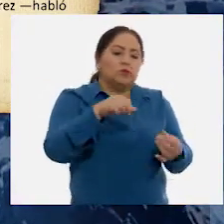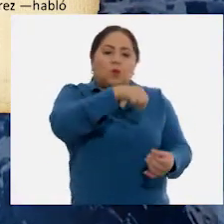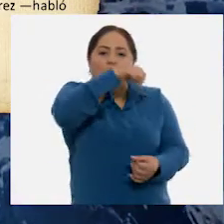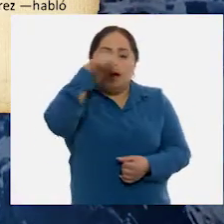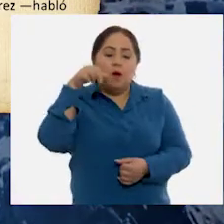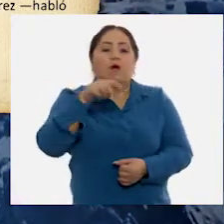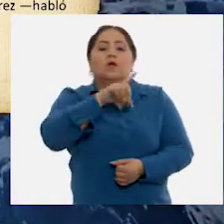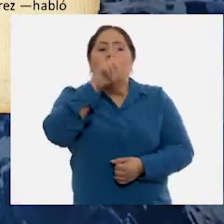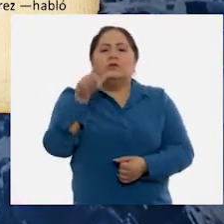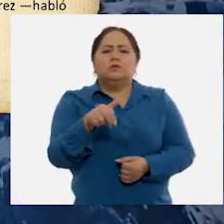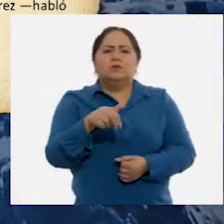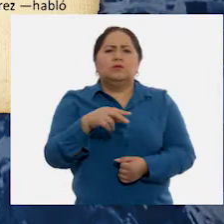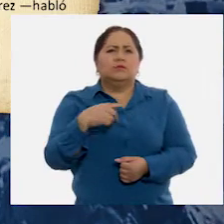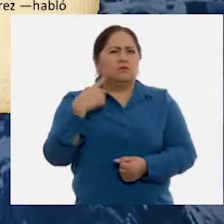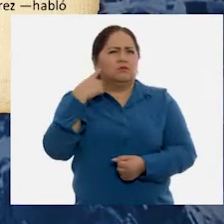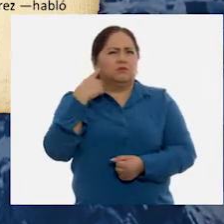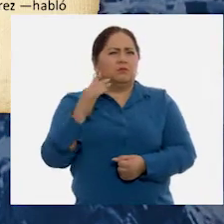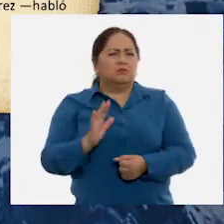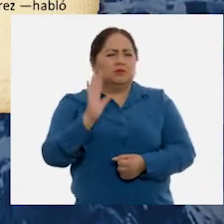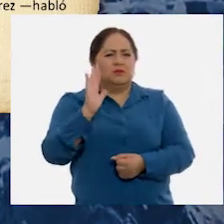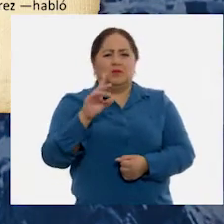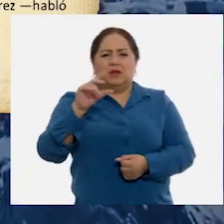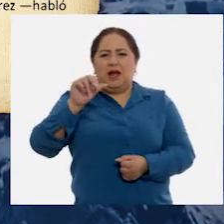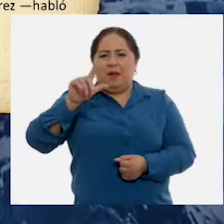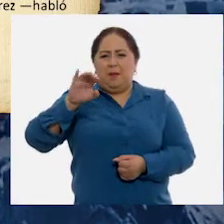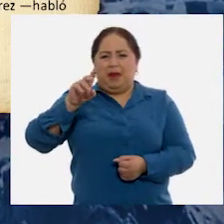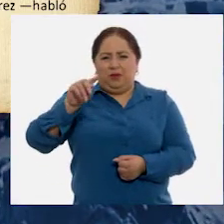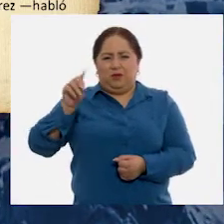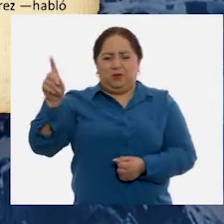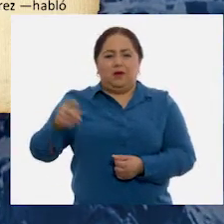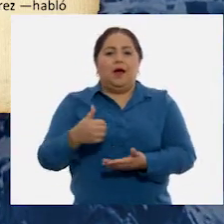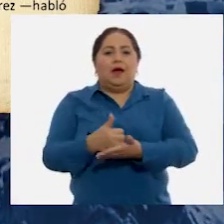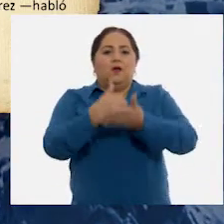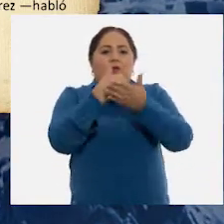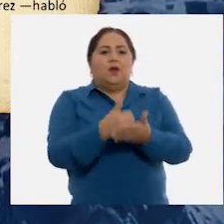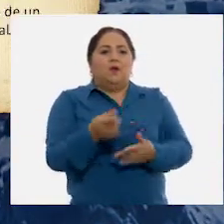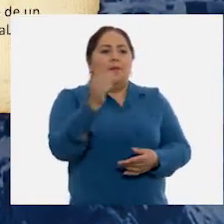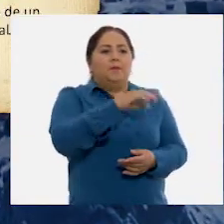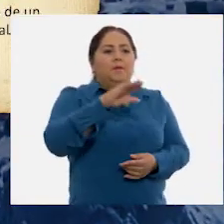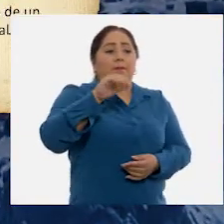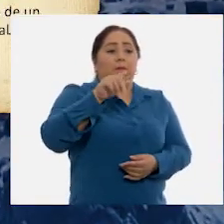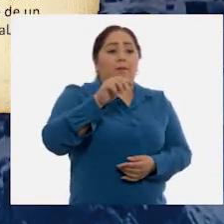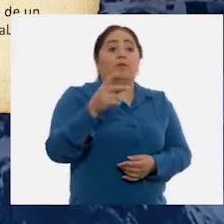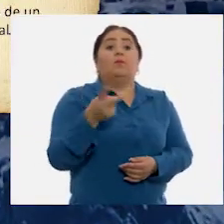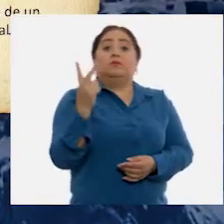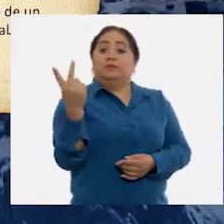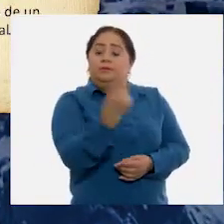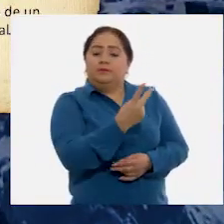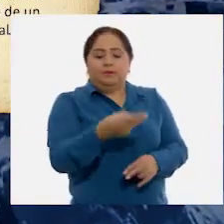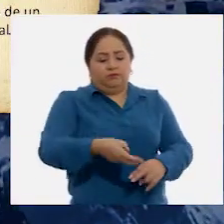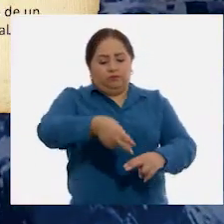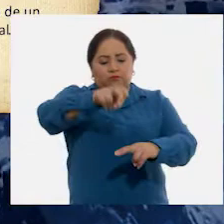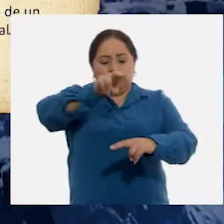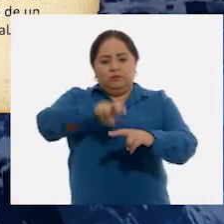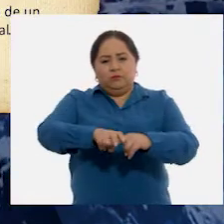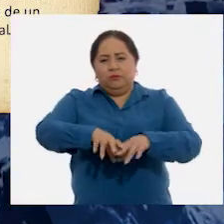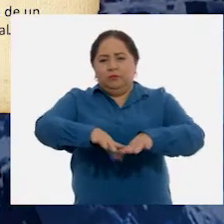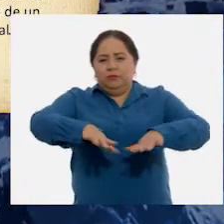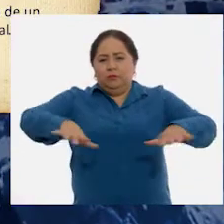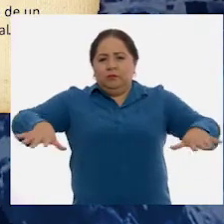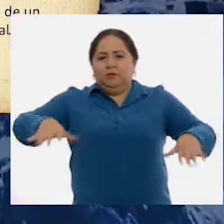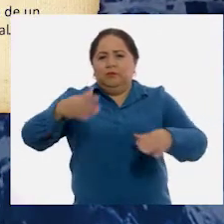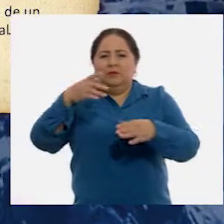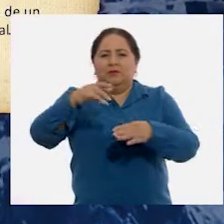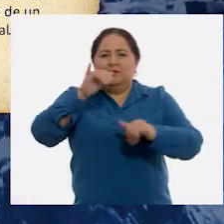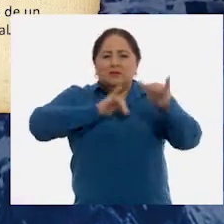Habló en tono un tanto irónico Alberto Solís, el ayudante de Natera. Los dos, sentados en el mostrador de una